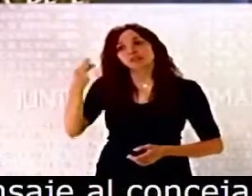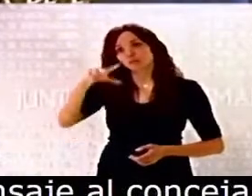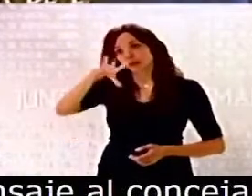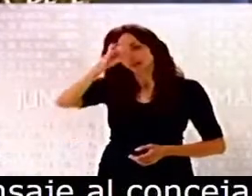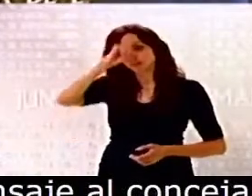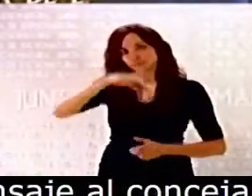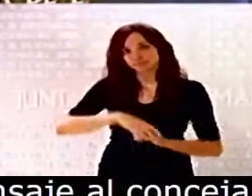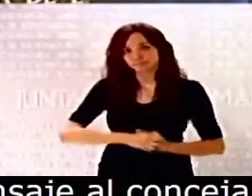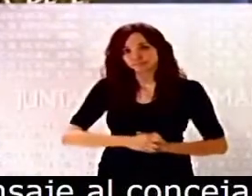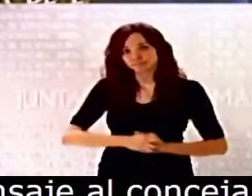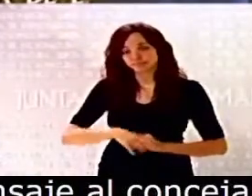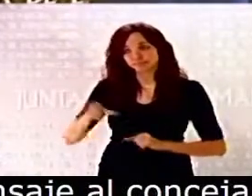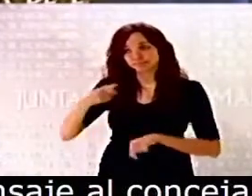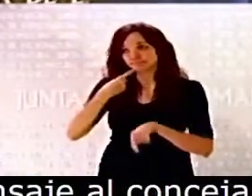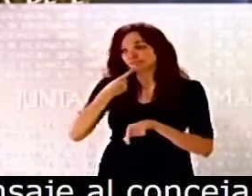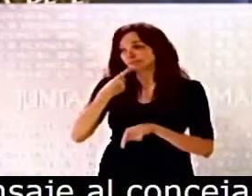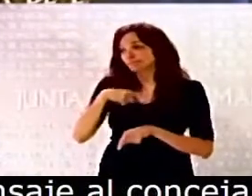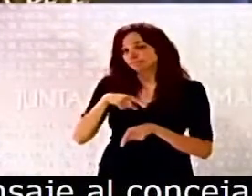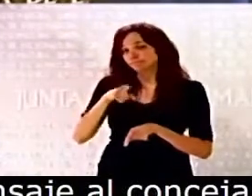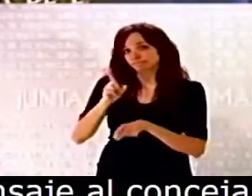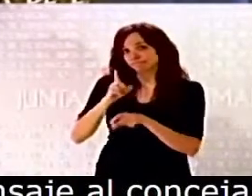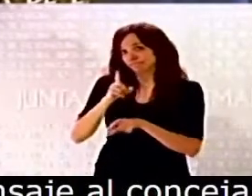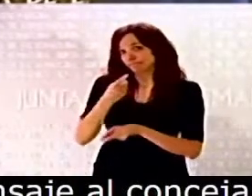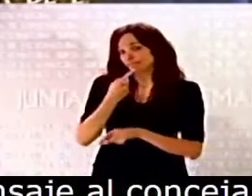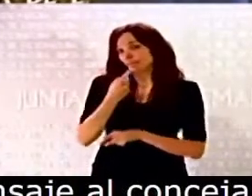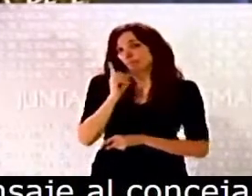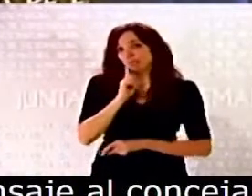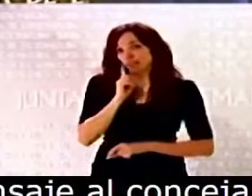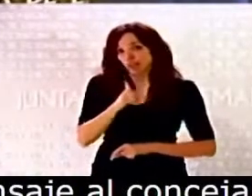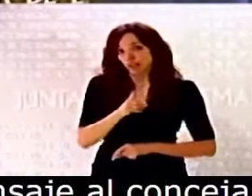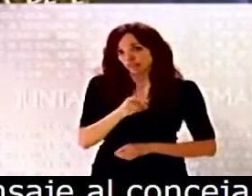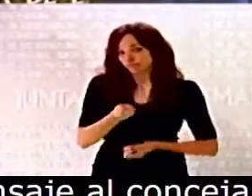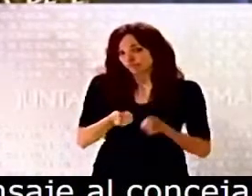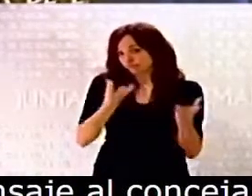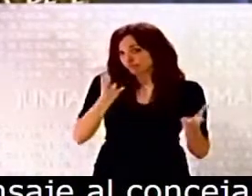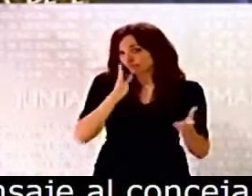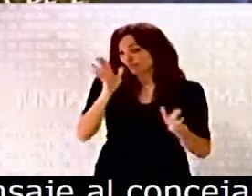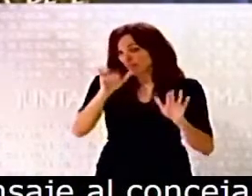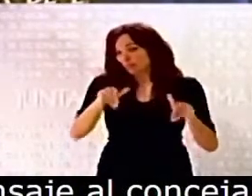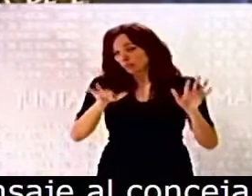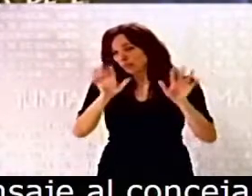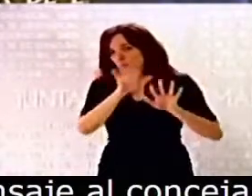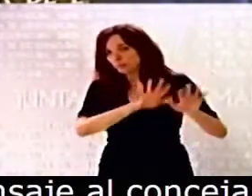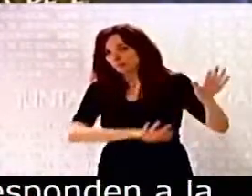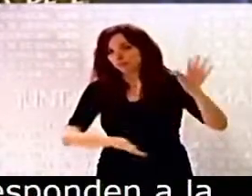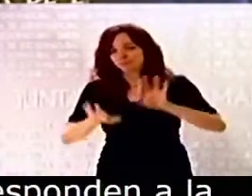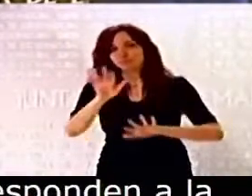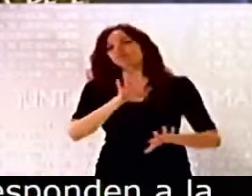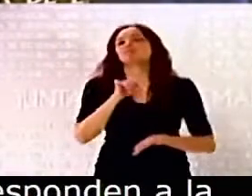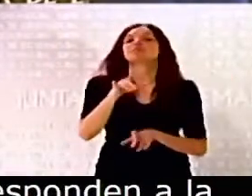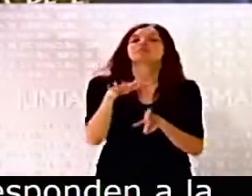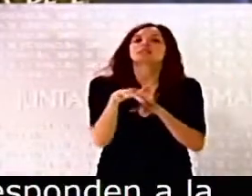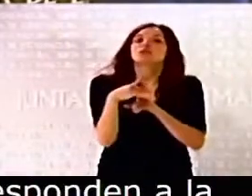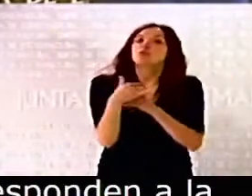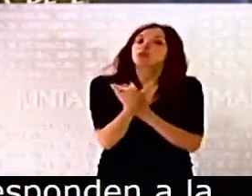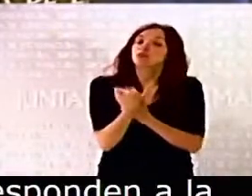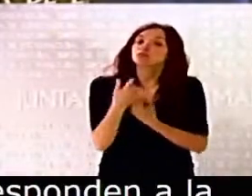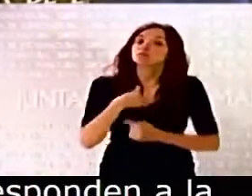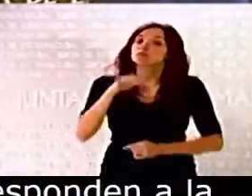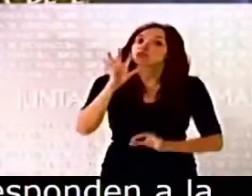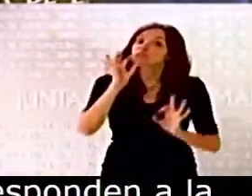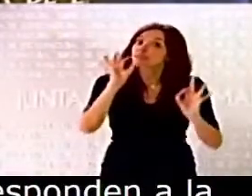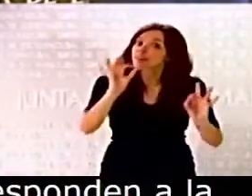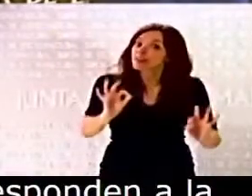rectifique sus palabras porque no solo no responden a la verdad, sino que vienen a enmarañar una cuestión con la que yo creo que no